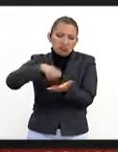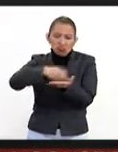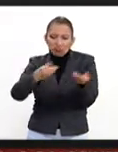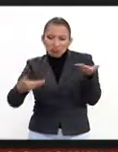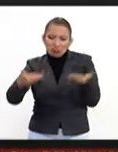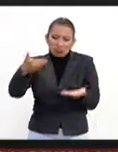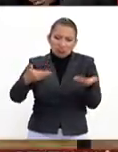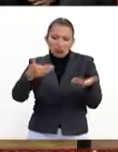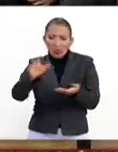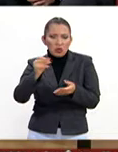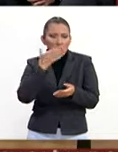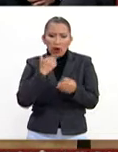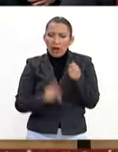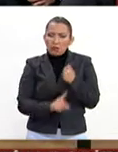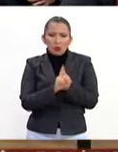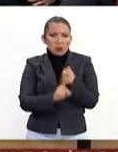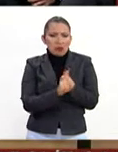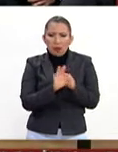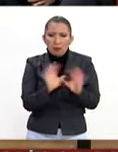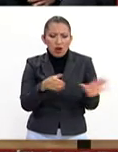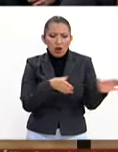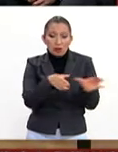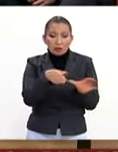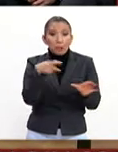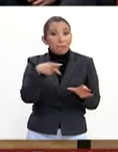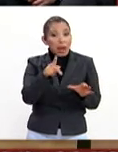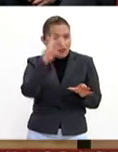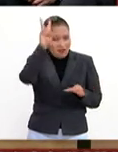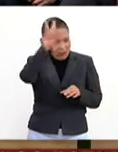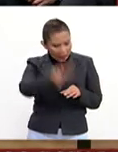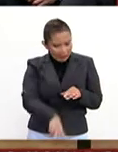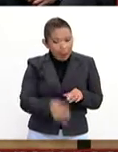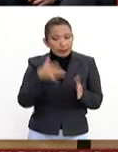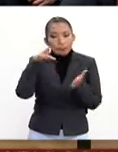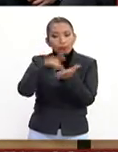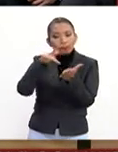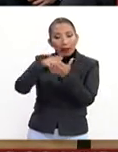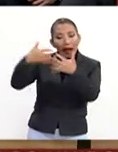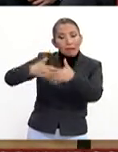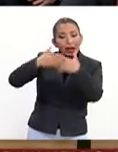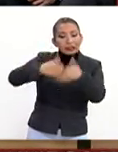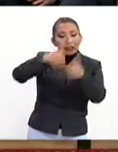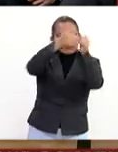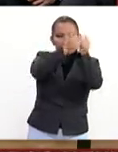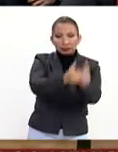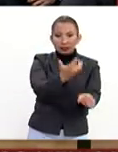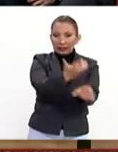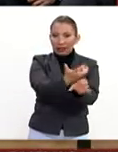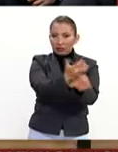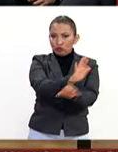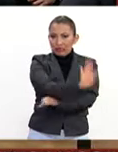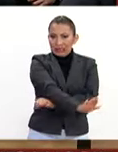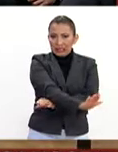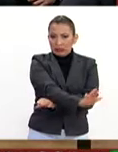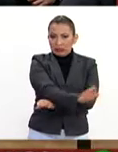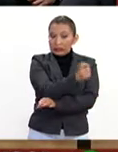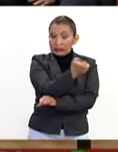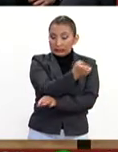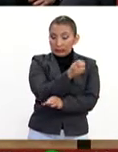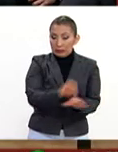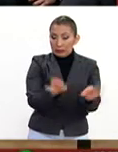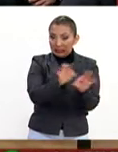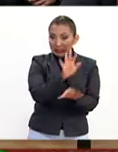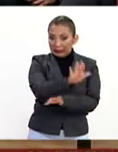económicas y no tendría por qué afectar al comercio, pero sí crea los incentivos para que las compañías no se vayan, que se queden en Estados Unidos, que es una de las